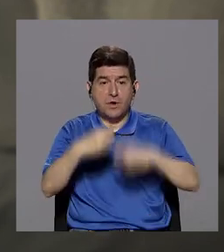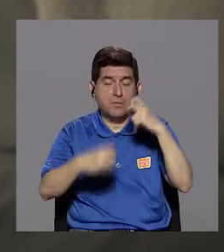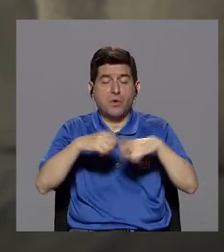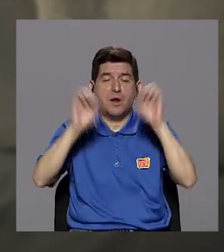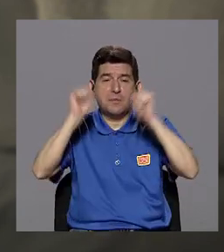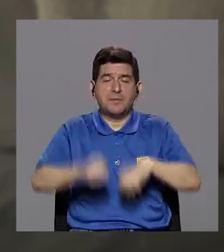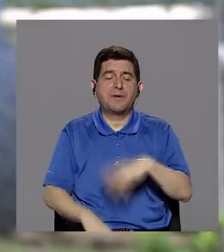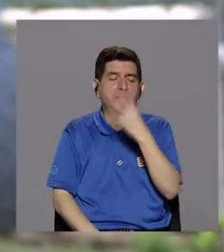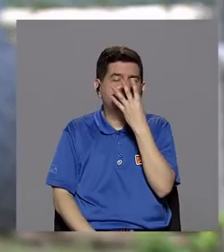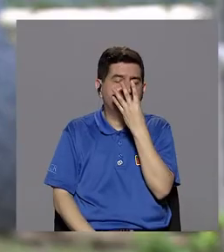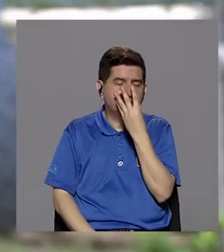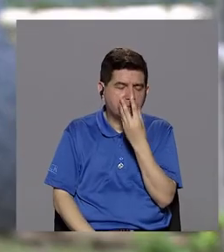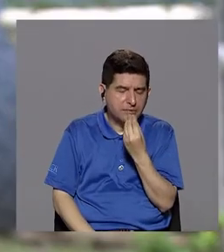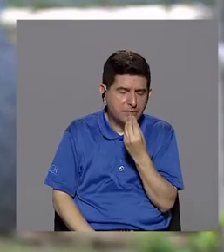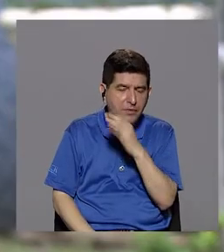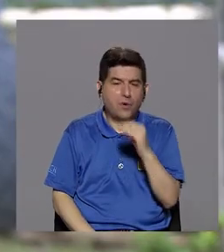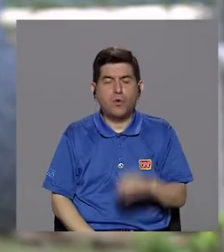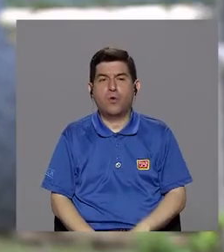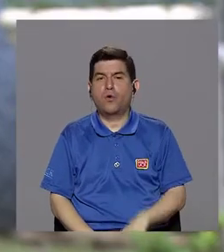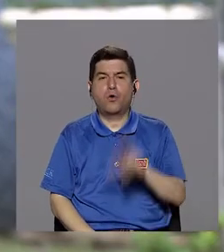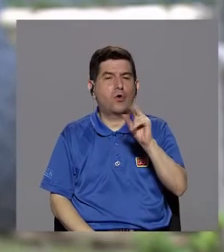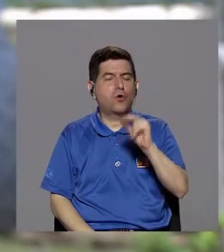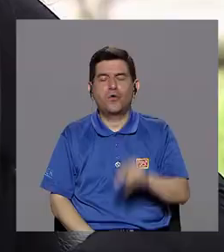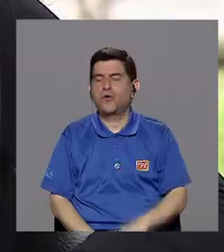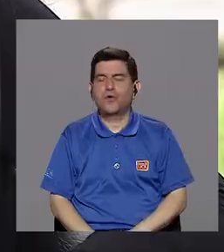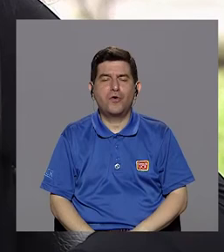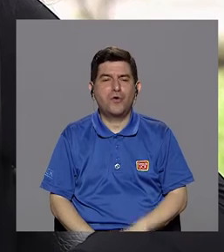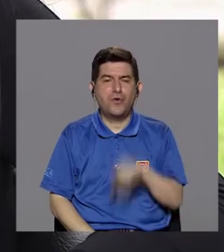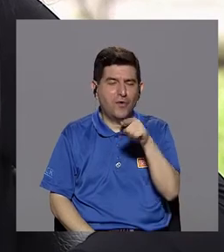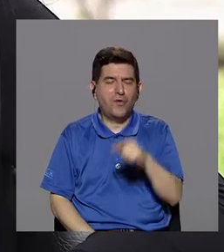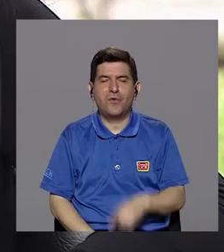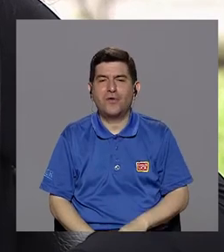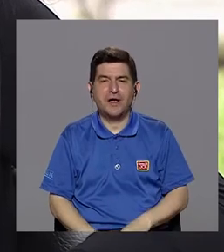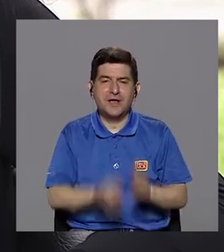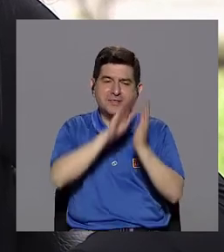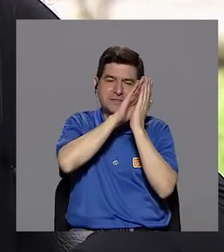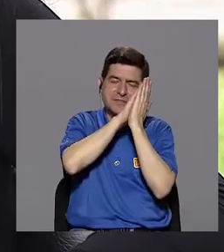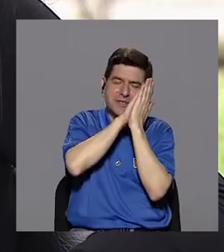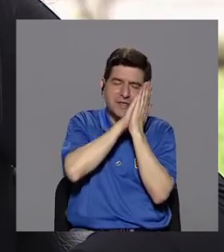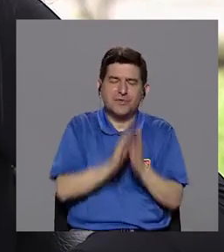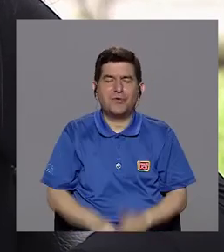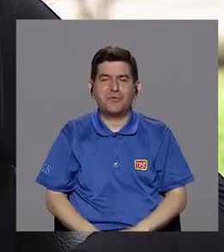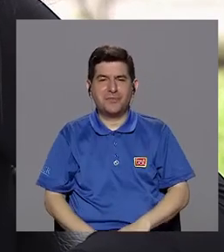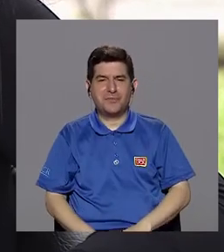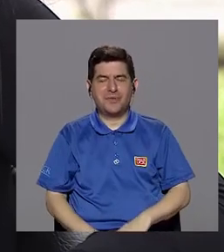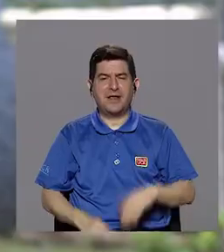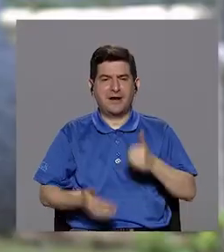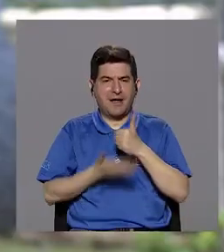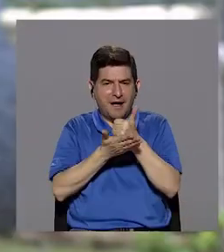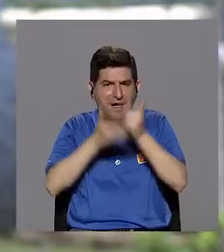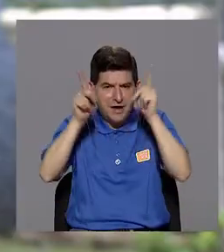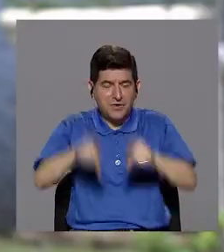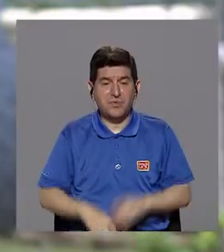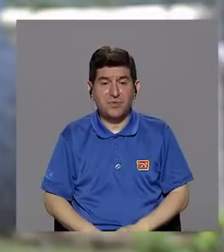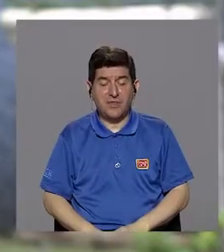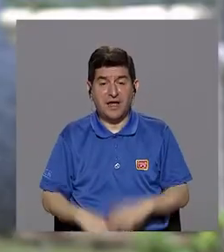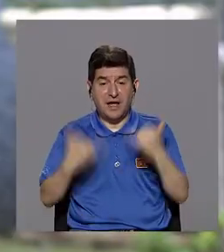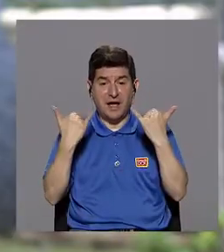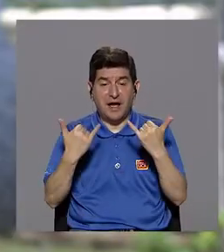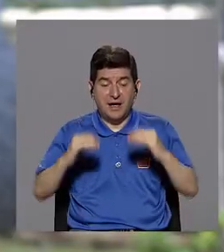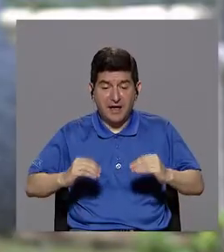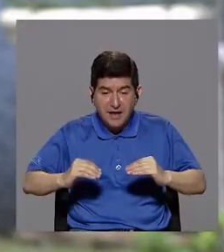conciliar el sueño o un sueño que no es reparador. Entonces, por eso la persona se levanta cansada al otro día en las